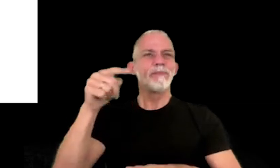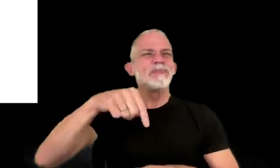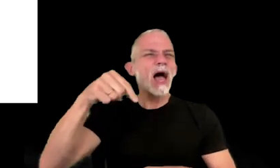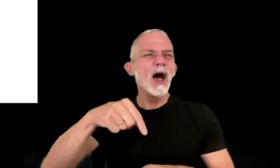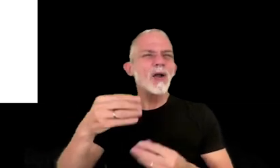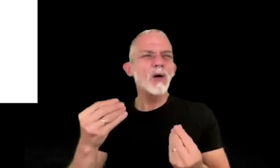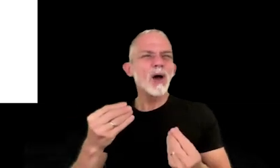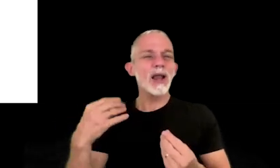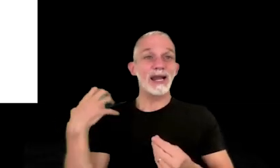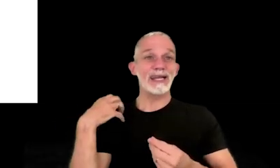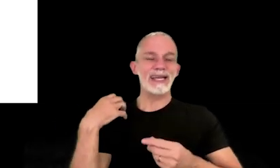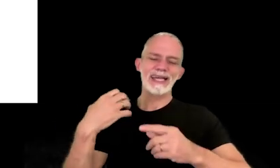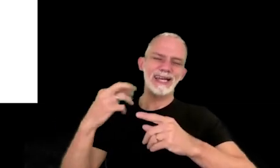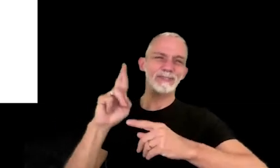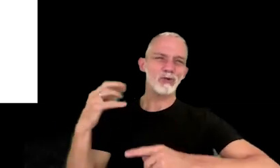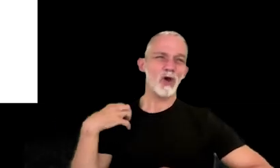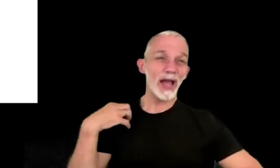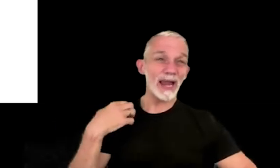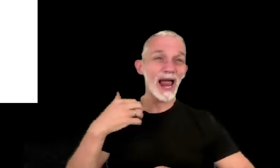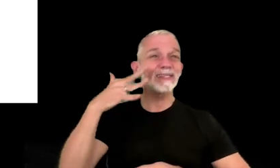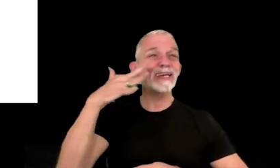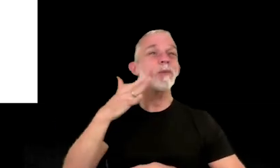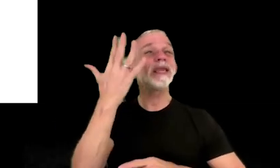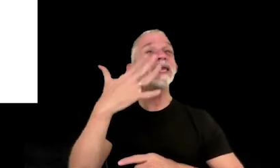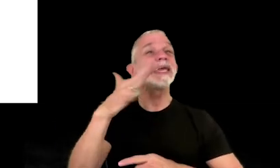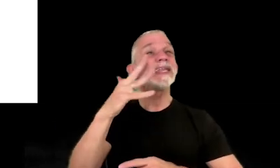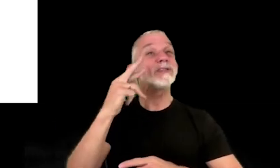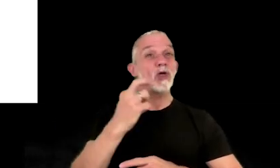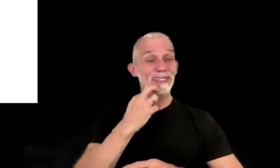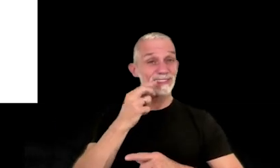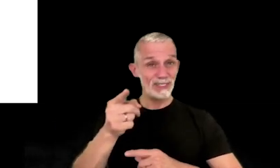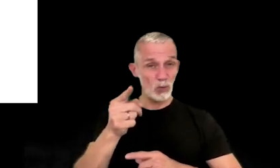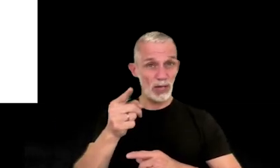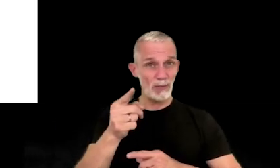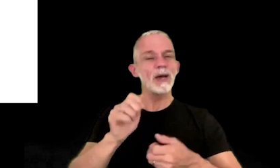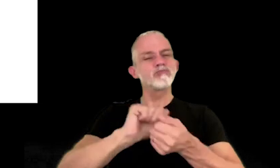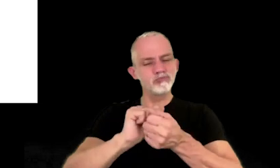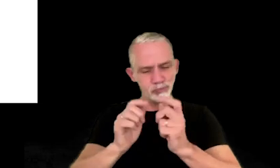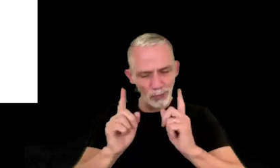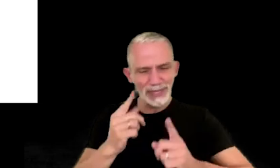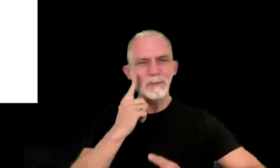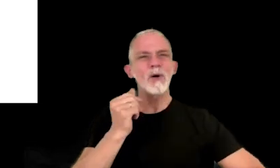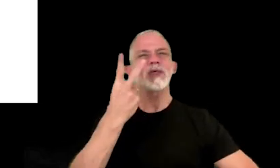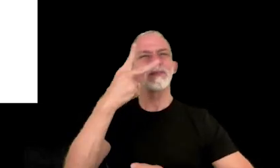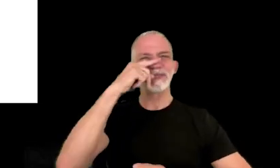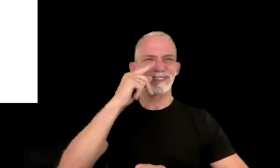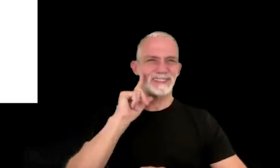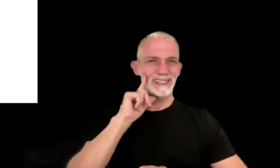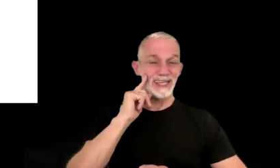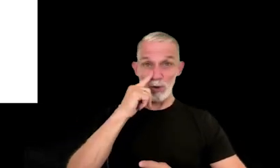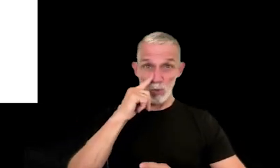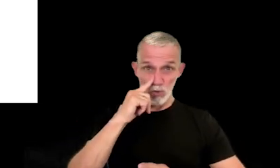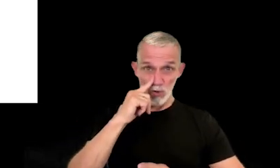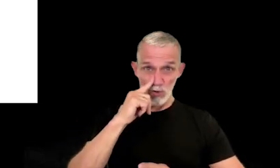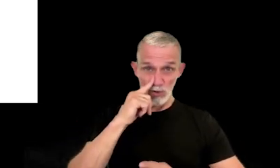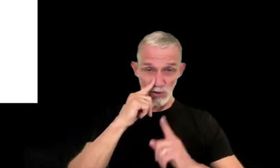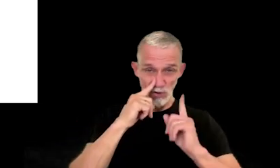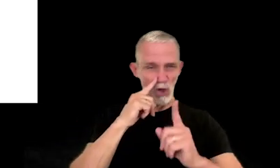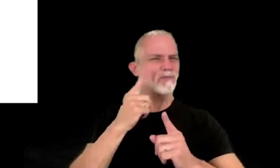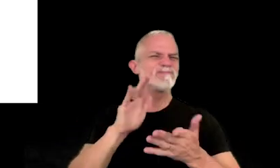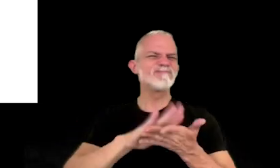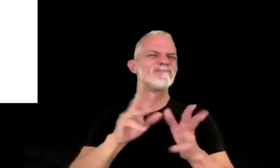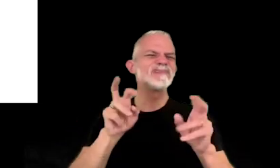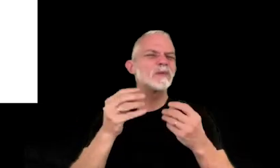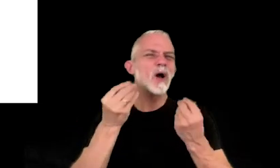tenemos la Resolución General 5519, también publicada el 27 de junio, respecto